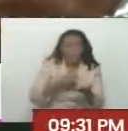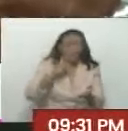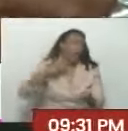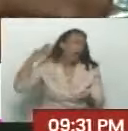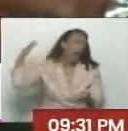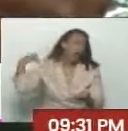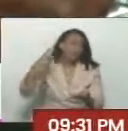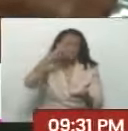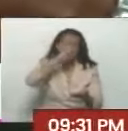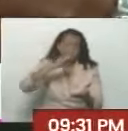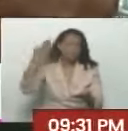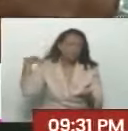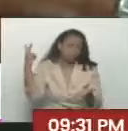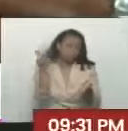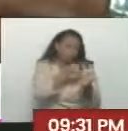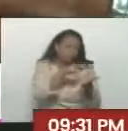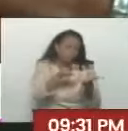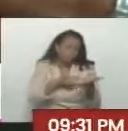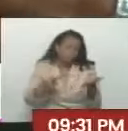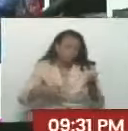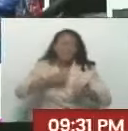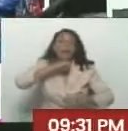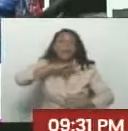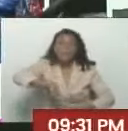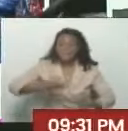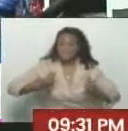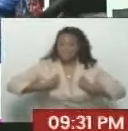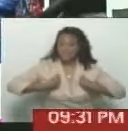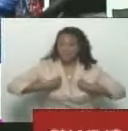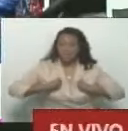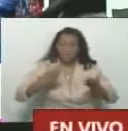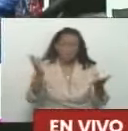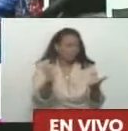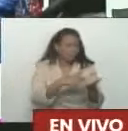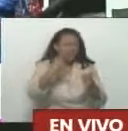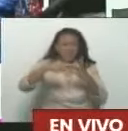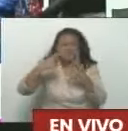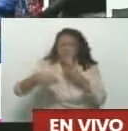tanto Indalecio Aguirre, Miguel Acosta Sáinez,